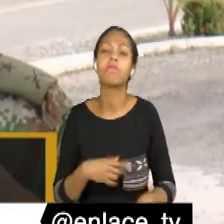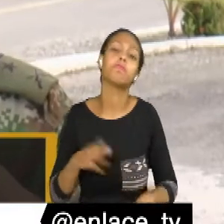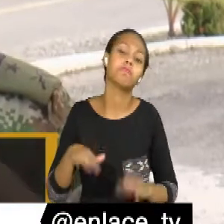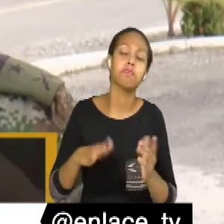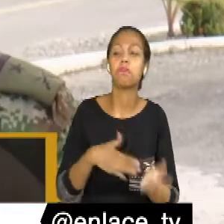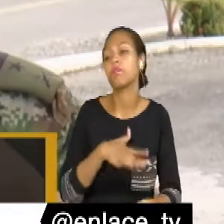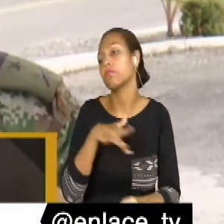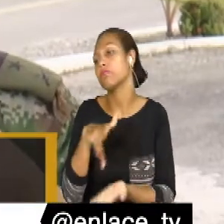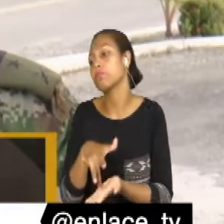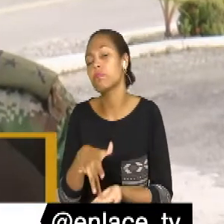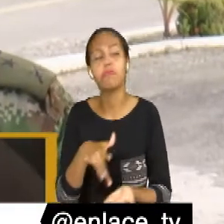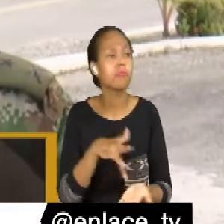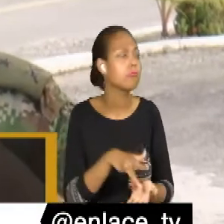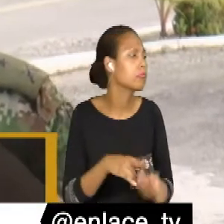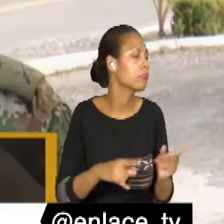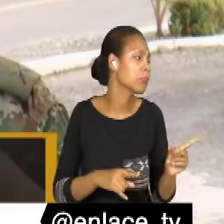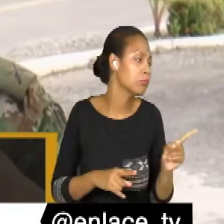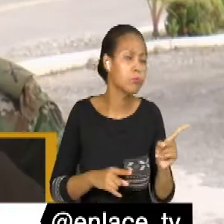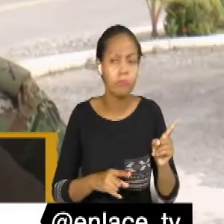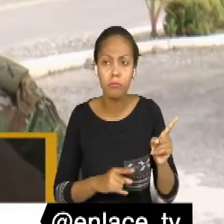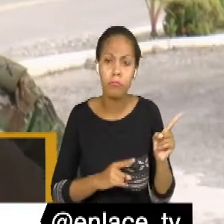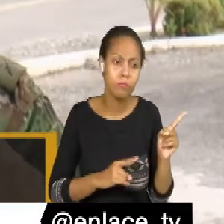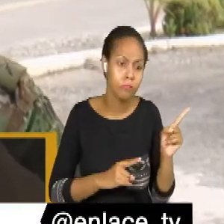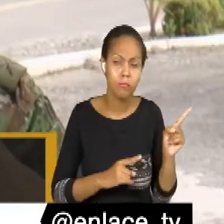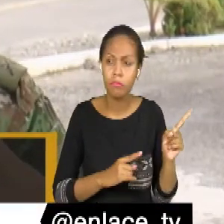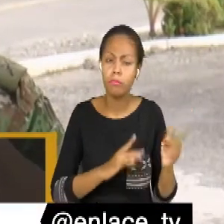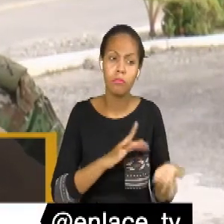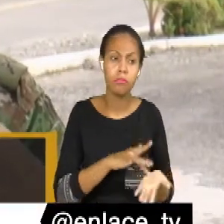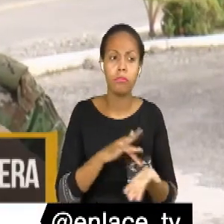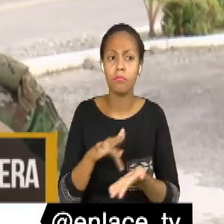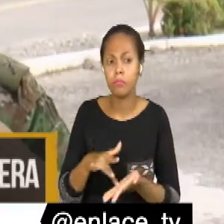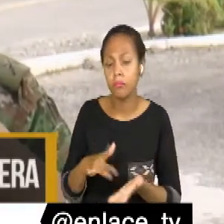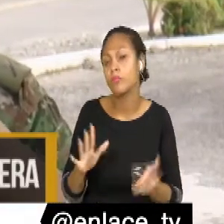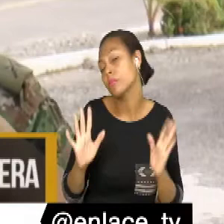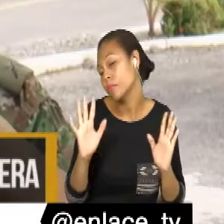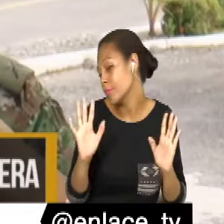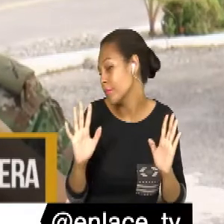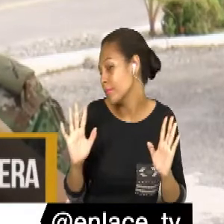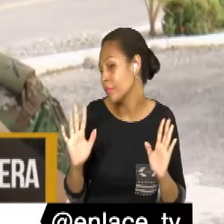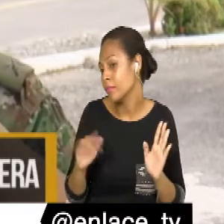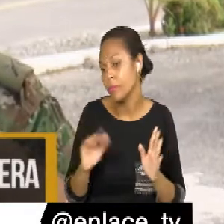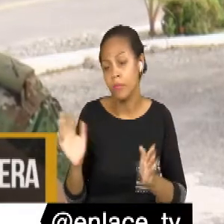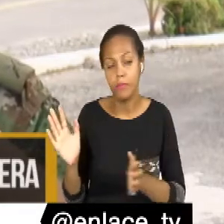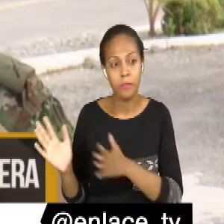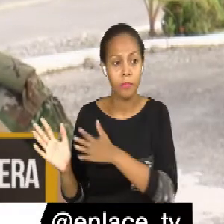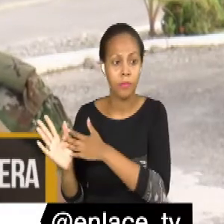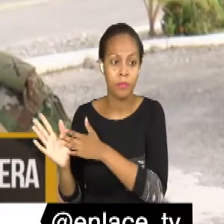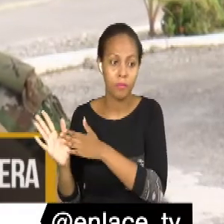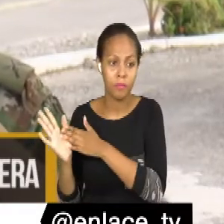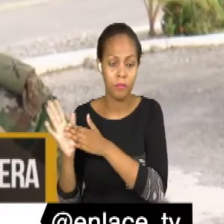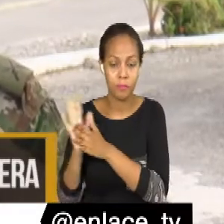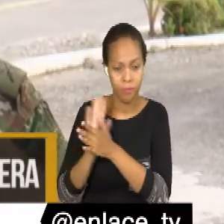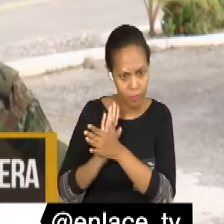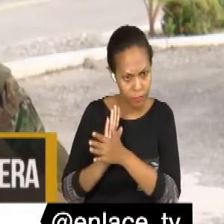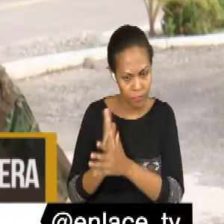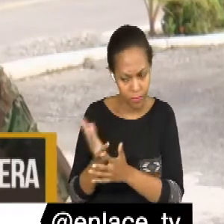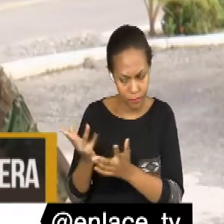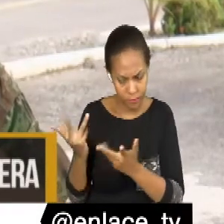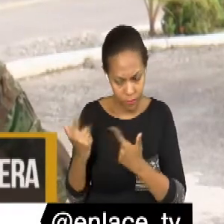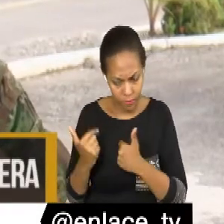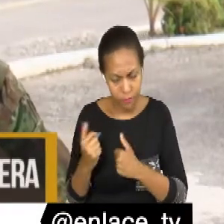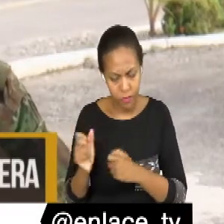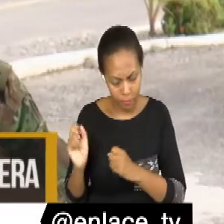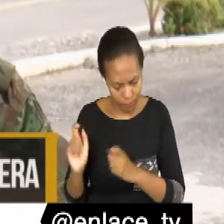sectores, en puntos esporádicos y pues informaciones que se tienen y uno pues busca la manera de